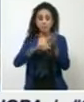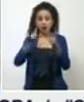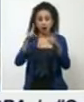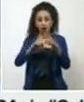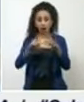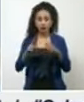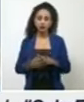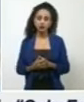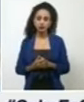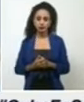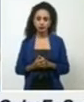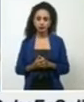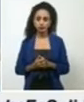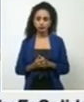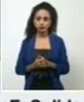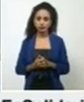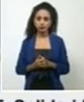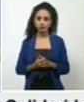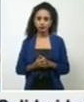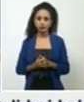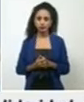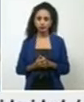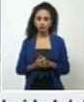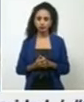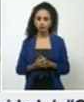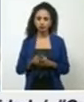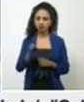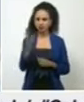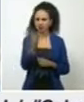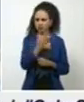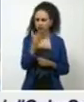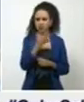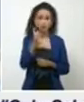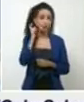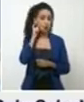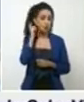Curí. Esta es una paciente